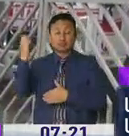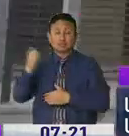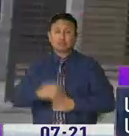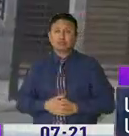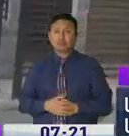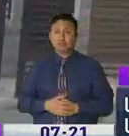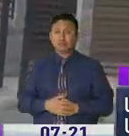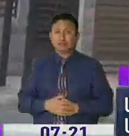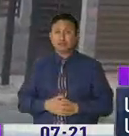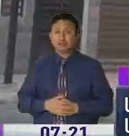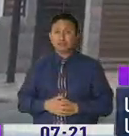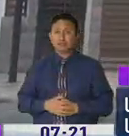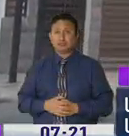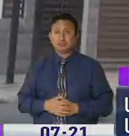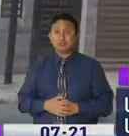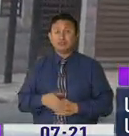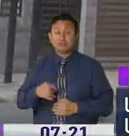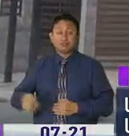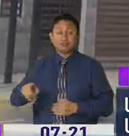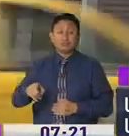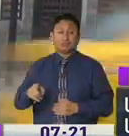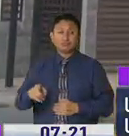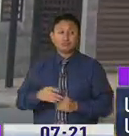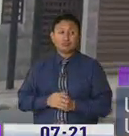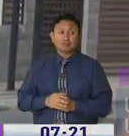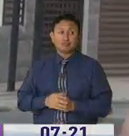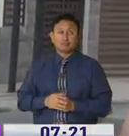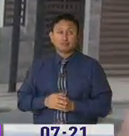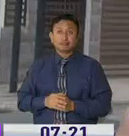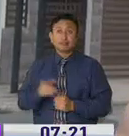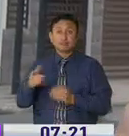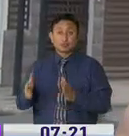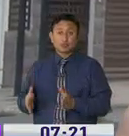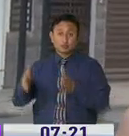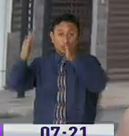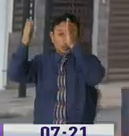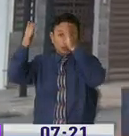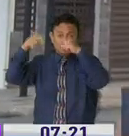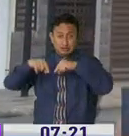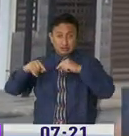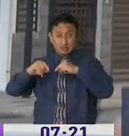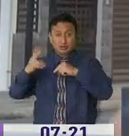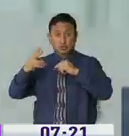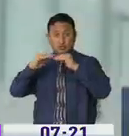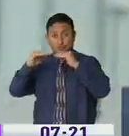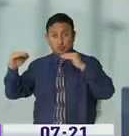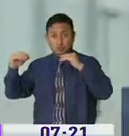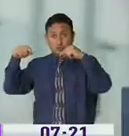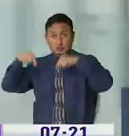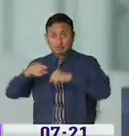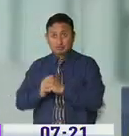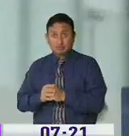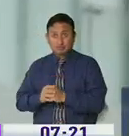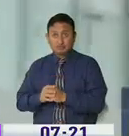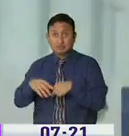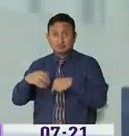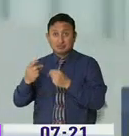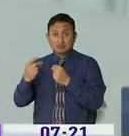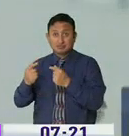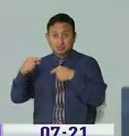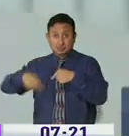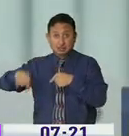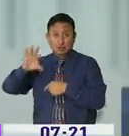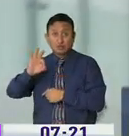el cuarto de sauna del edificio. Inmediatamente apenas se dispuso el 911 la